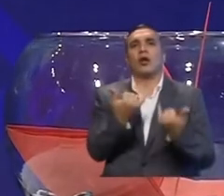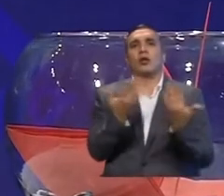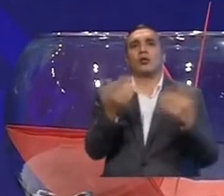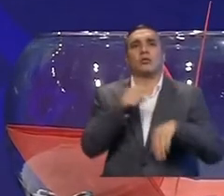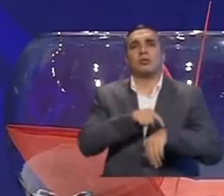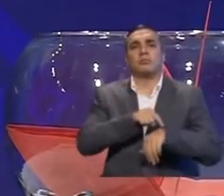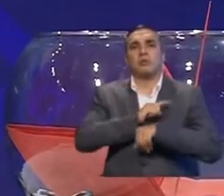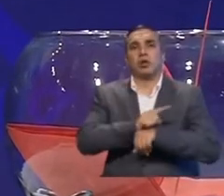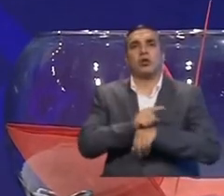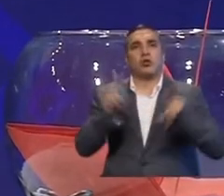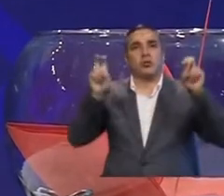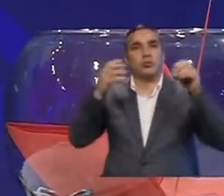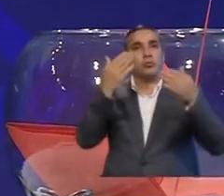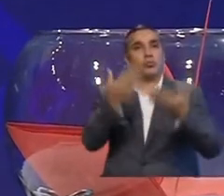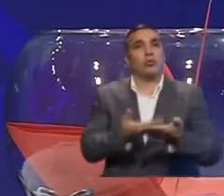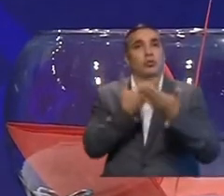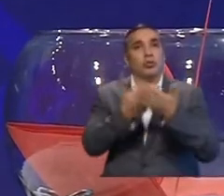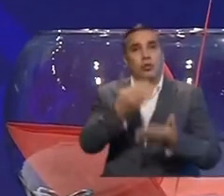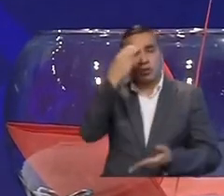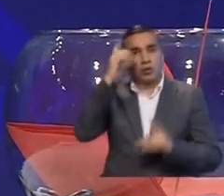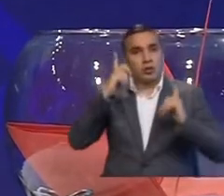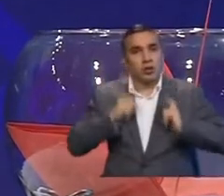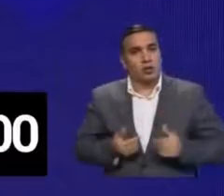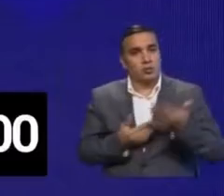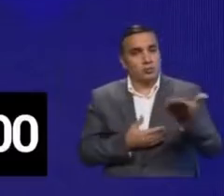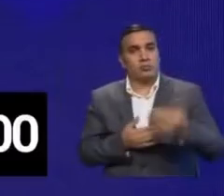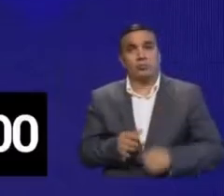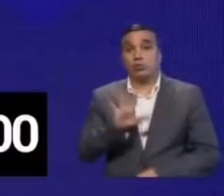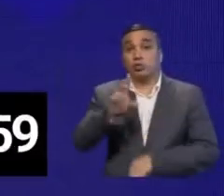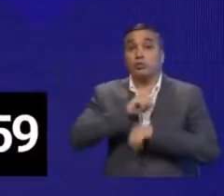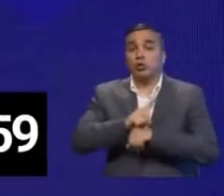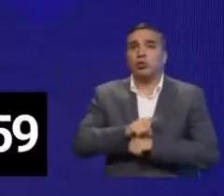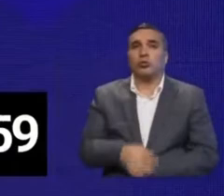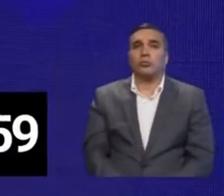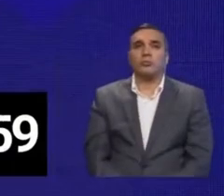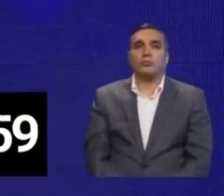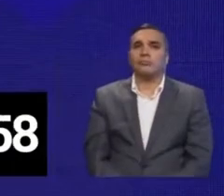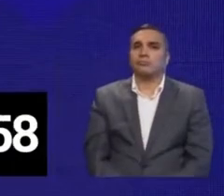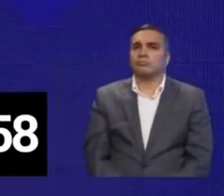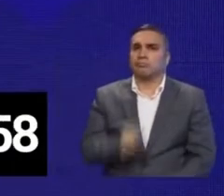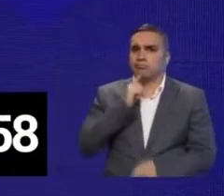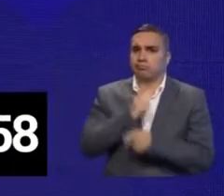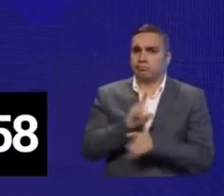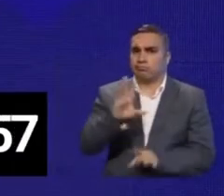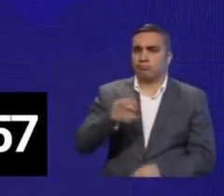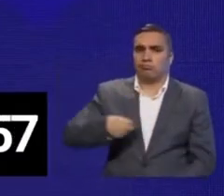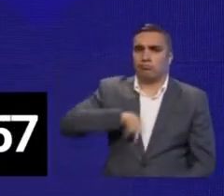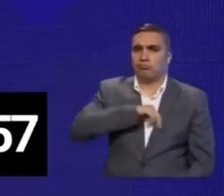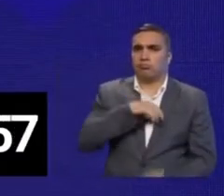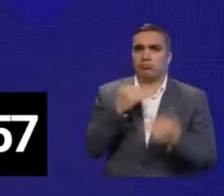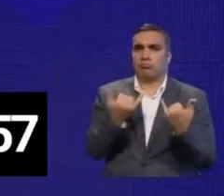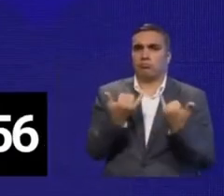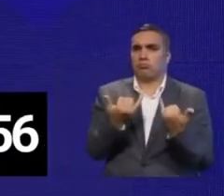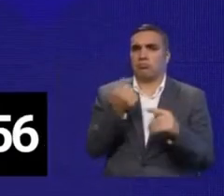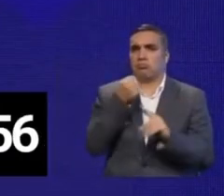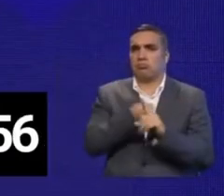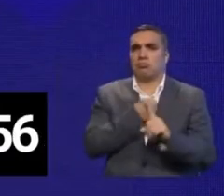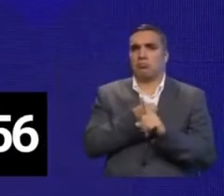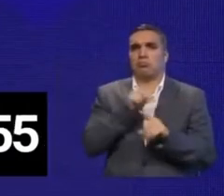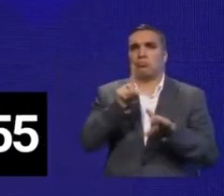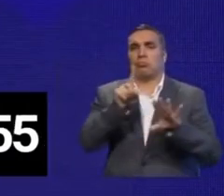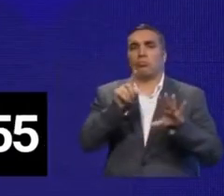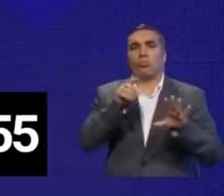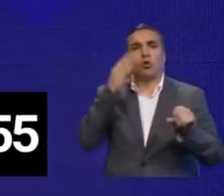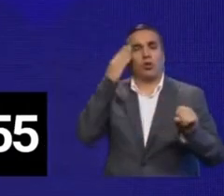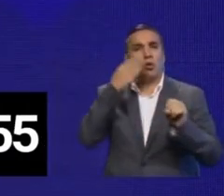minuto relacionado a la propuesta de educación y salud también. Su minuto. Es cierto que estamos enfrentando en este momento un reto muy